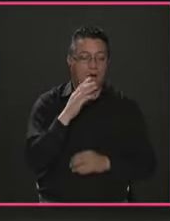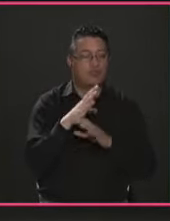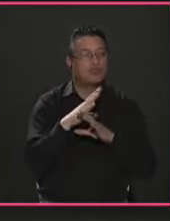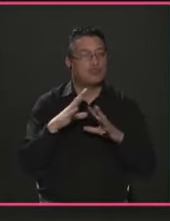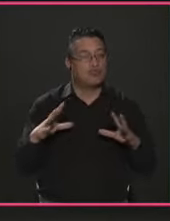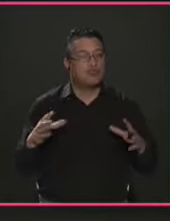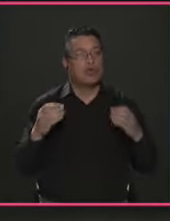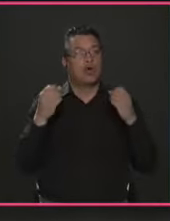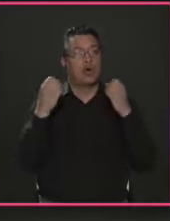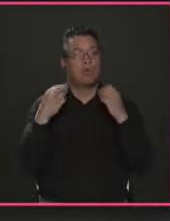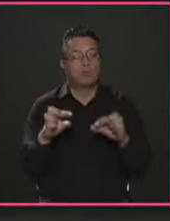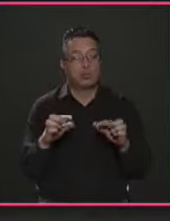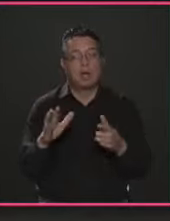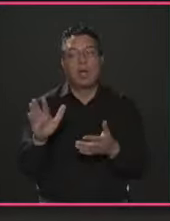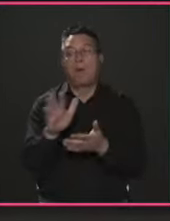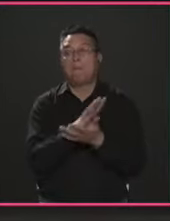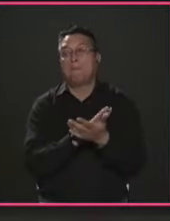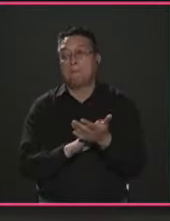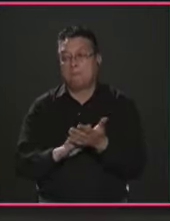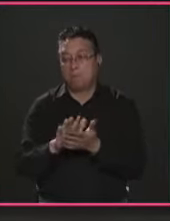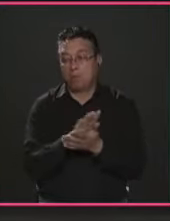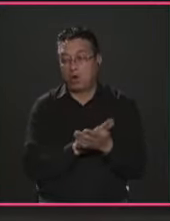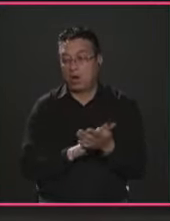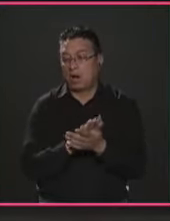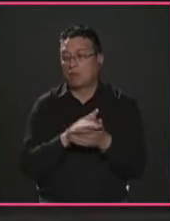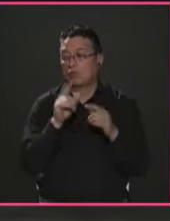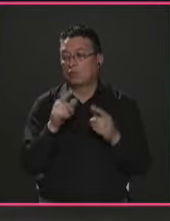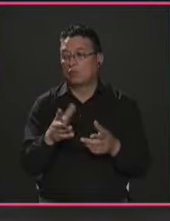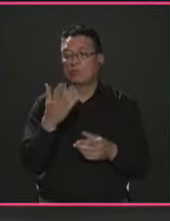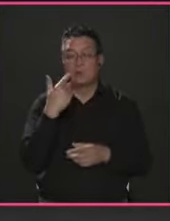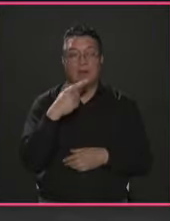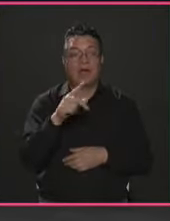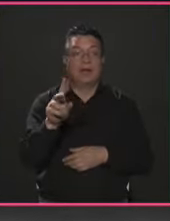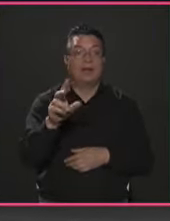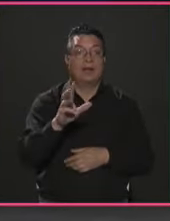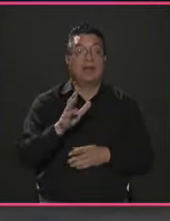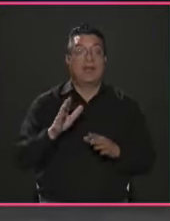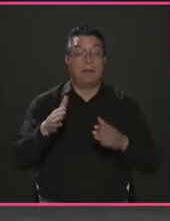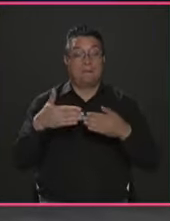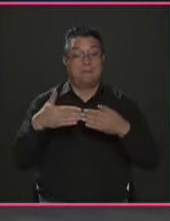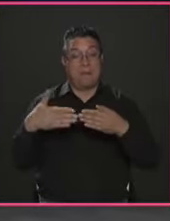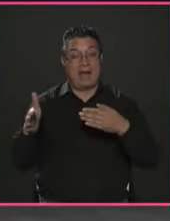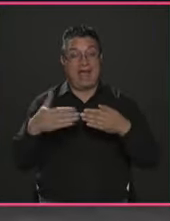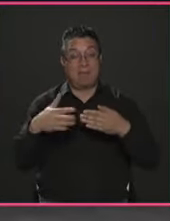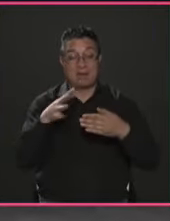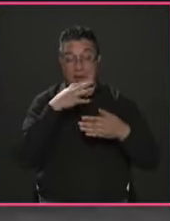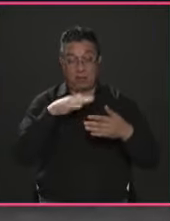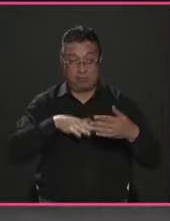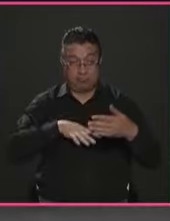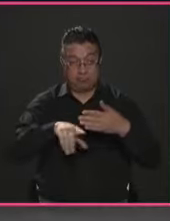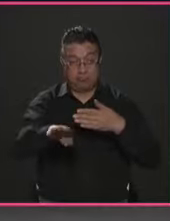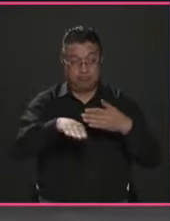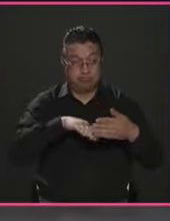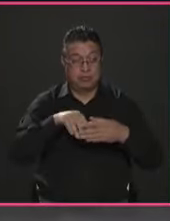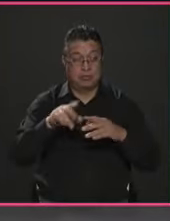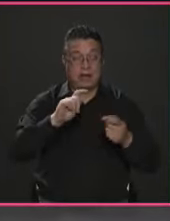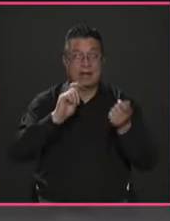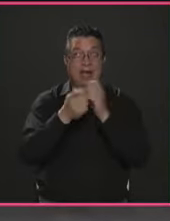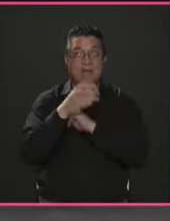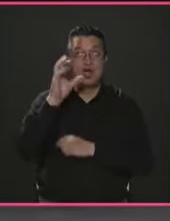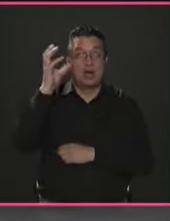oportunidades por ejemplo dado que el canal de Panamá hoy día está en problemas y a futuro con el cambio climático se